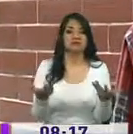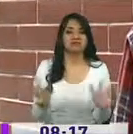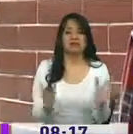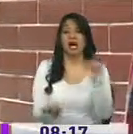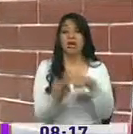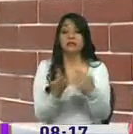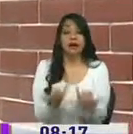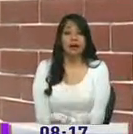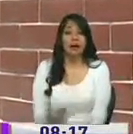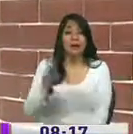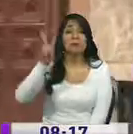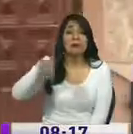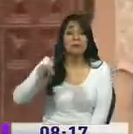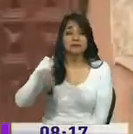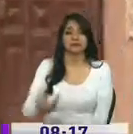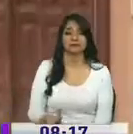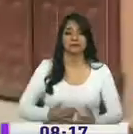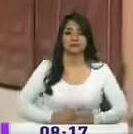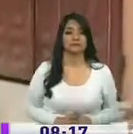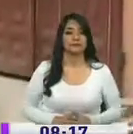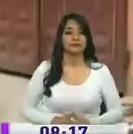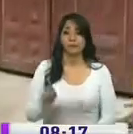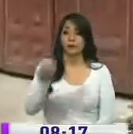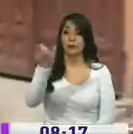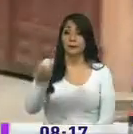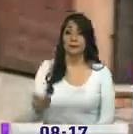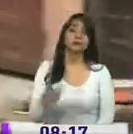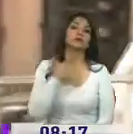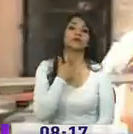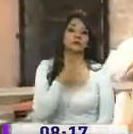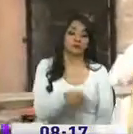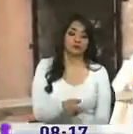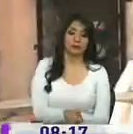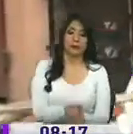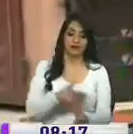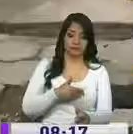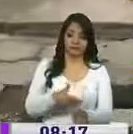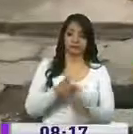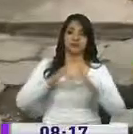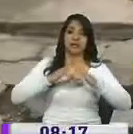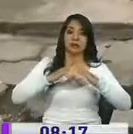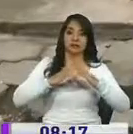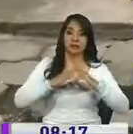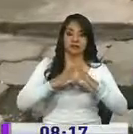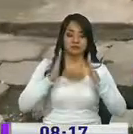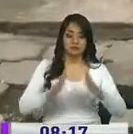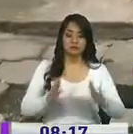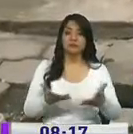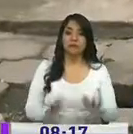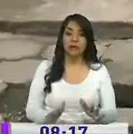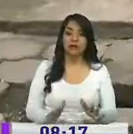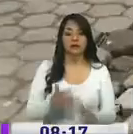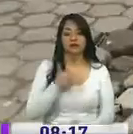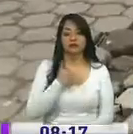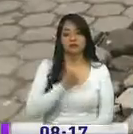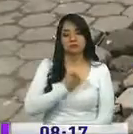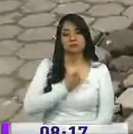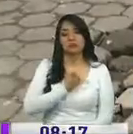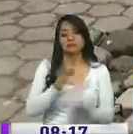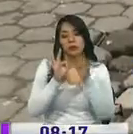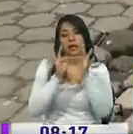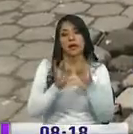han venido meses de hacer uno de los moradores más afectados por el daño mencionó que debido a la falta de tensión decidió arreglar parte de